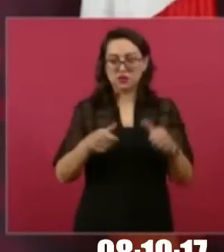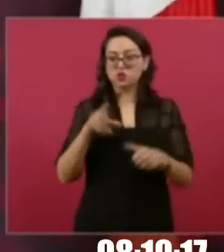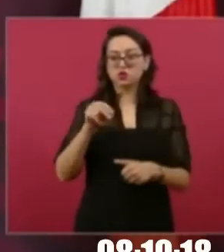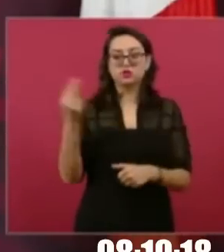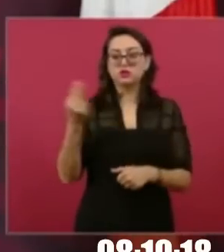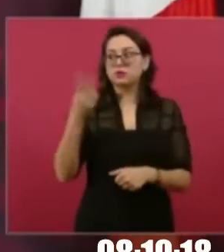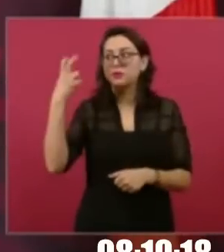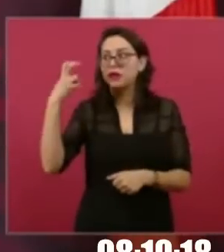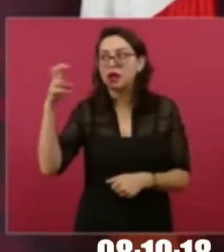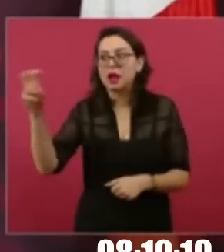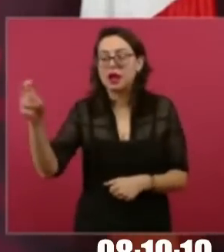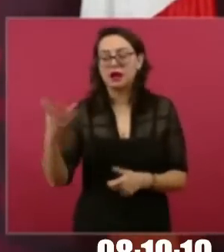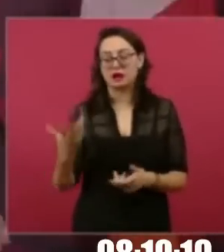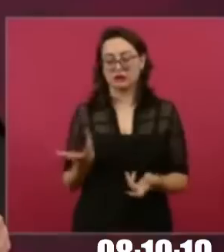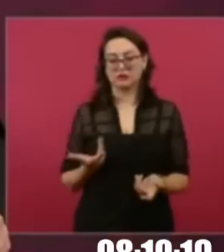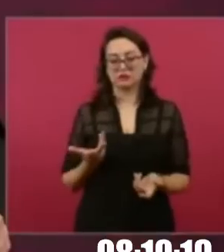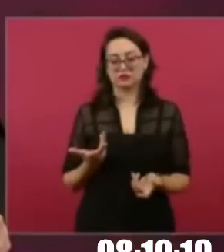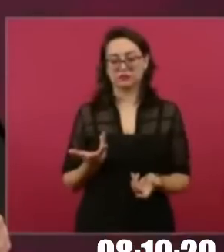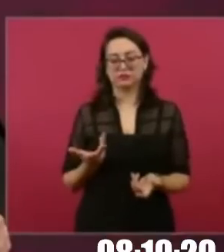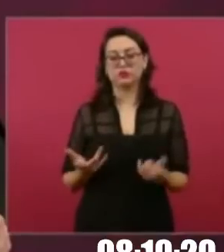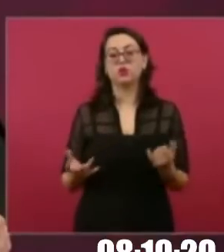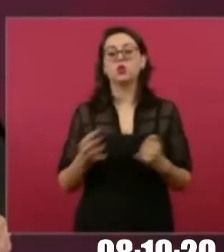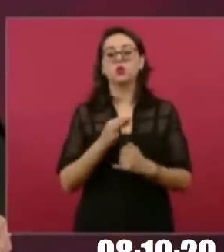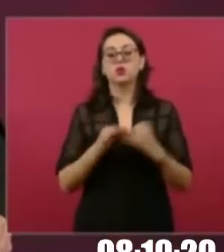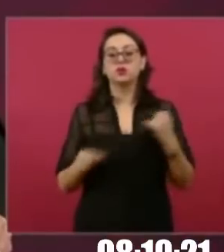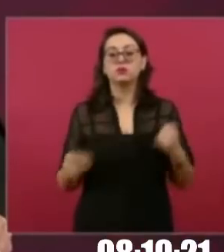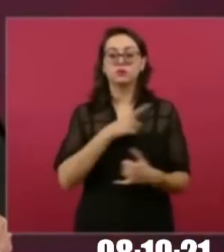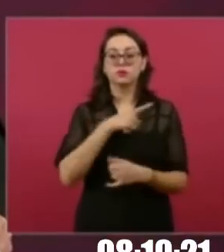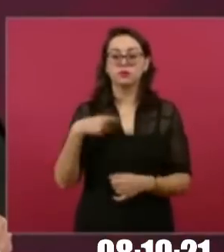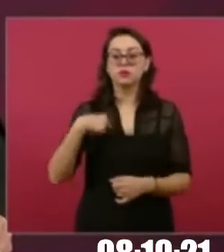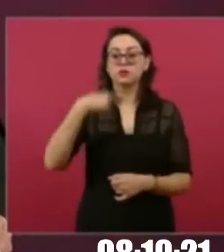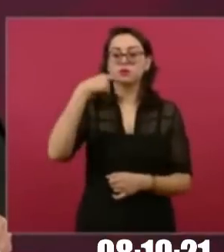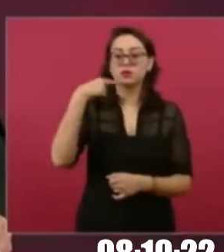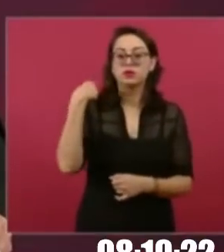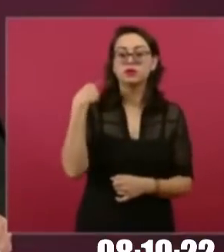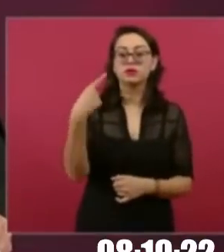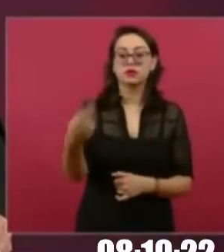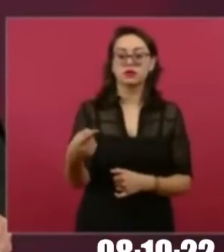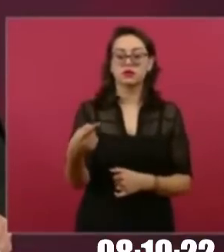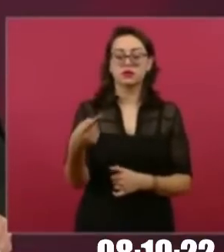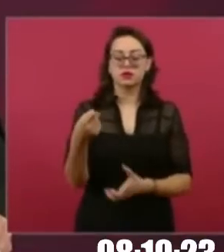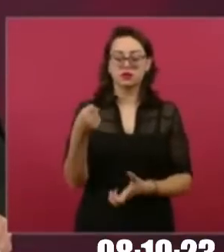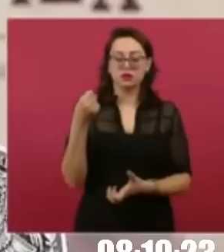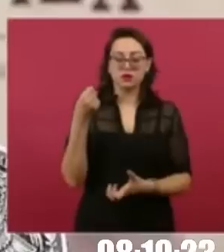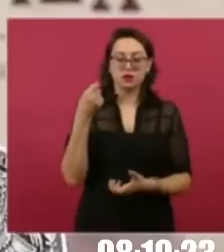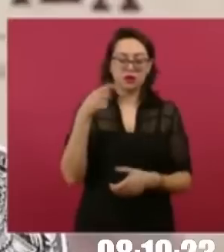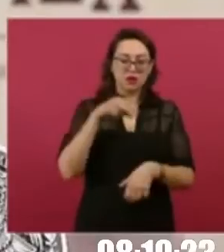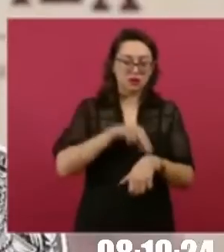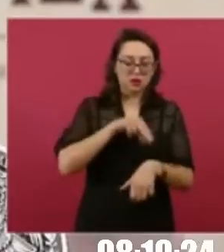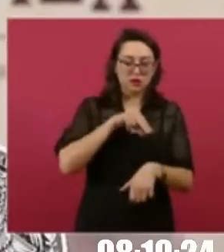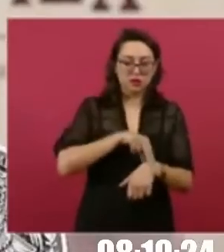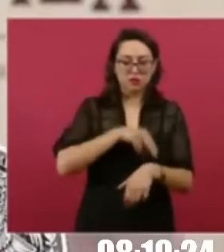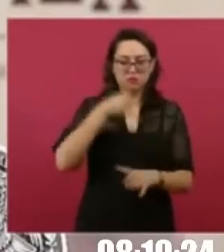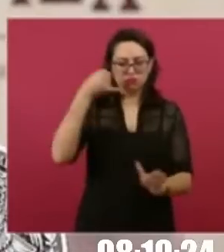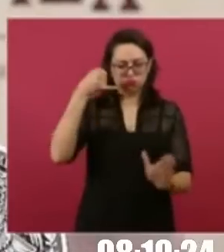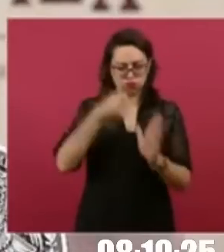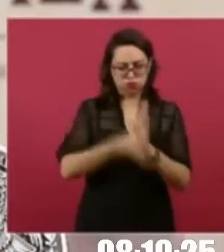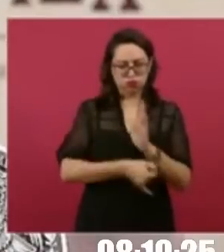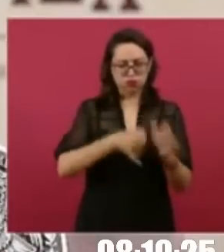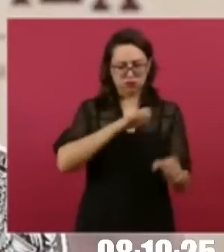mejoría del servicio atendiendo a médicos especialistas que